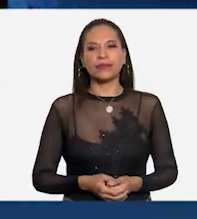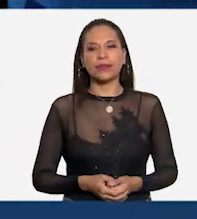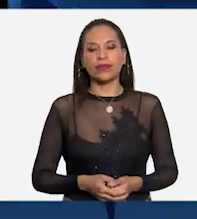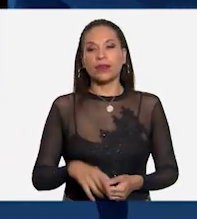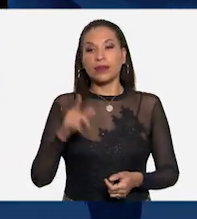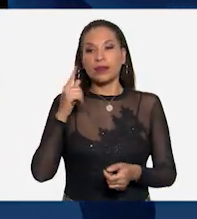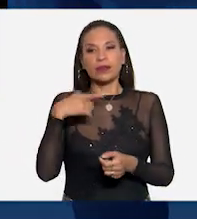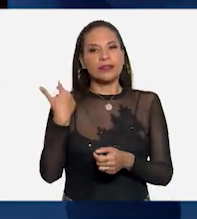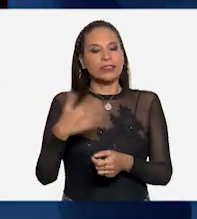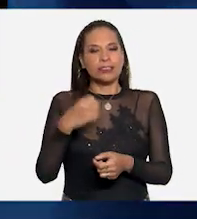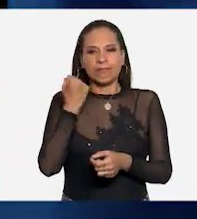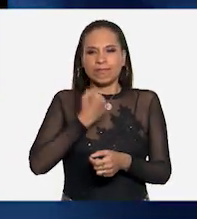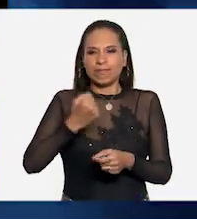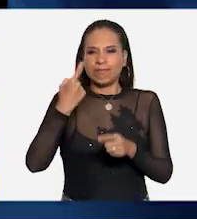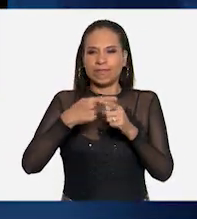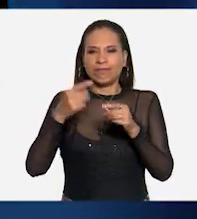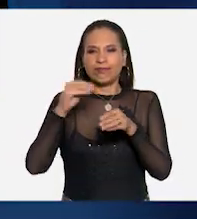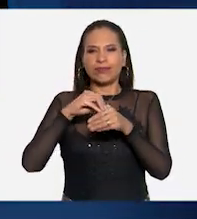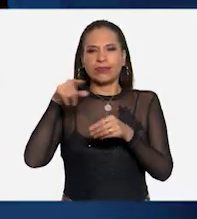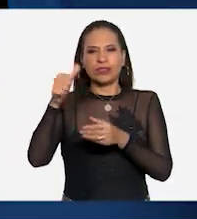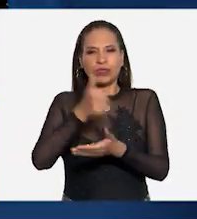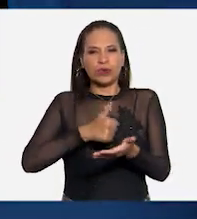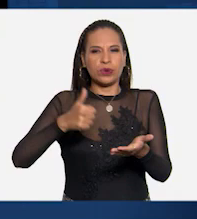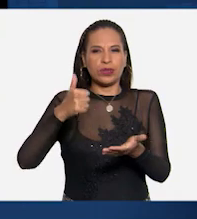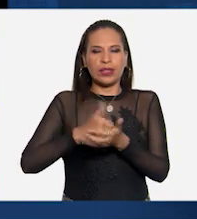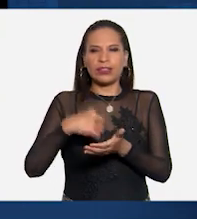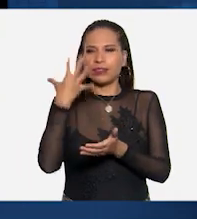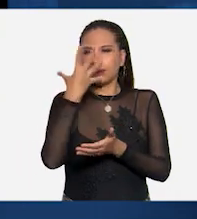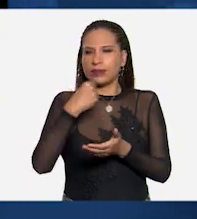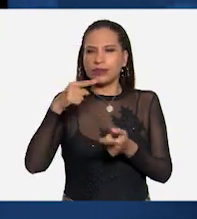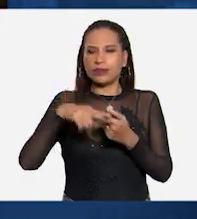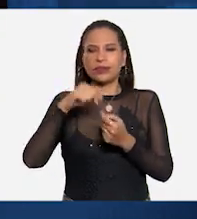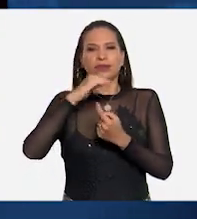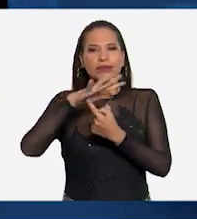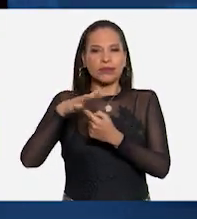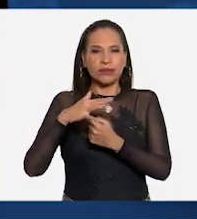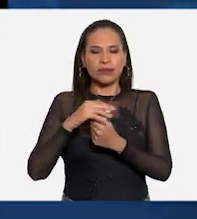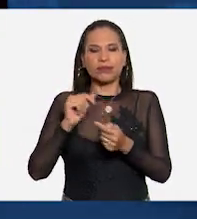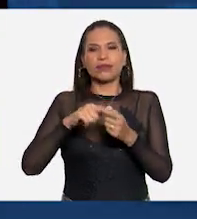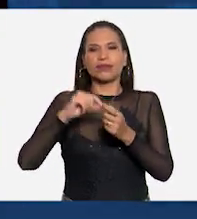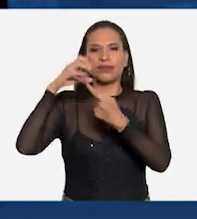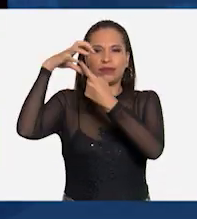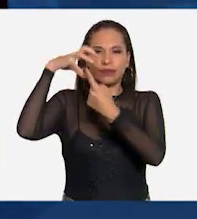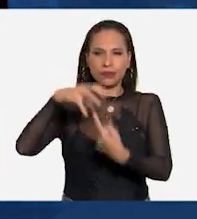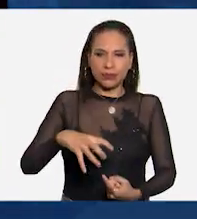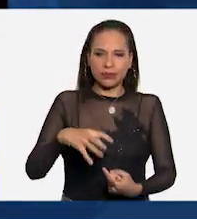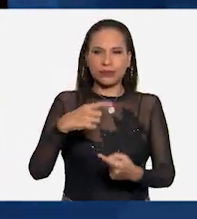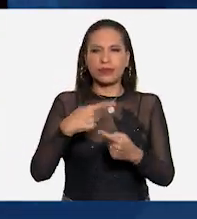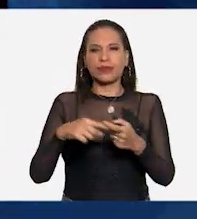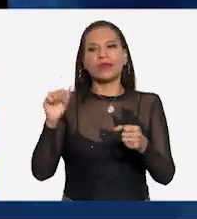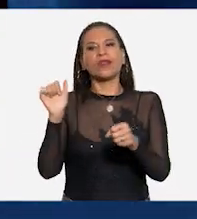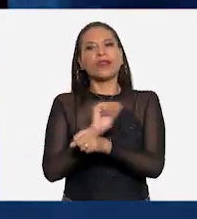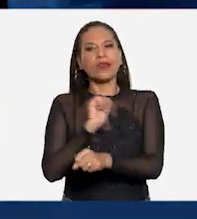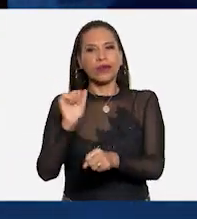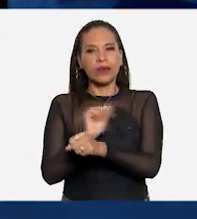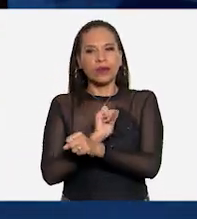Su descomunal ballesta, una ciudad ideal, el helicóptero, el paracaídas, el